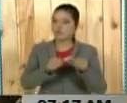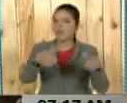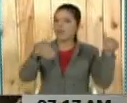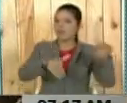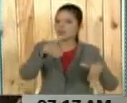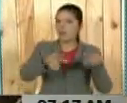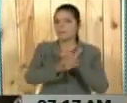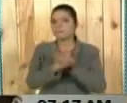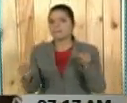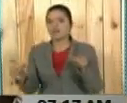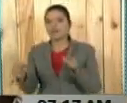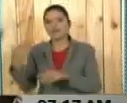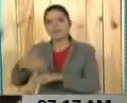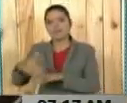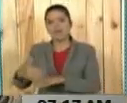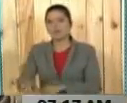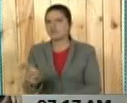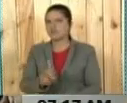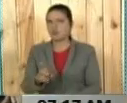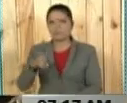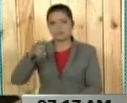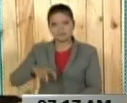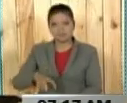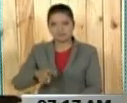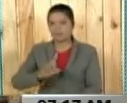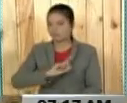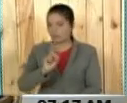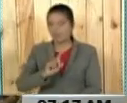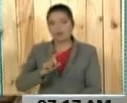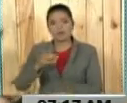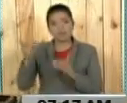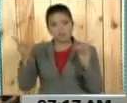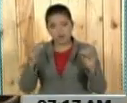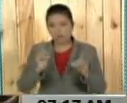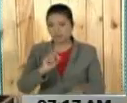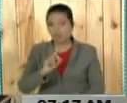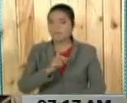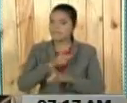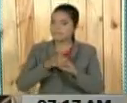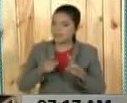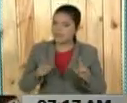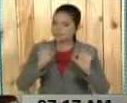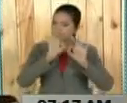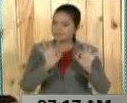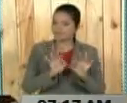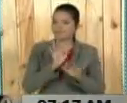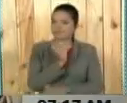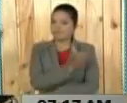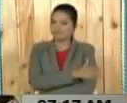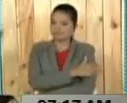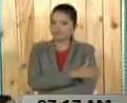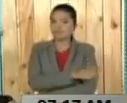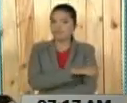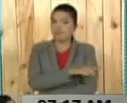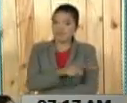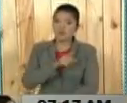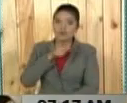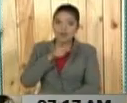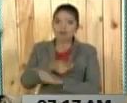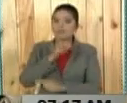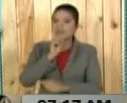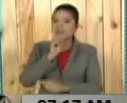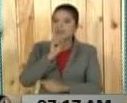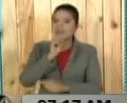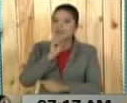vamos a abandonar la agenda de calle. No me siento. Se tienen que sentar, pero dadas las características de lo que es la oposición venezolana, ellos obligatoriamente tienen que